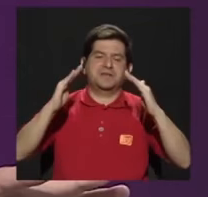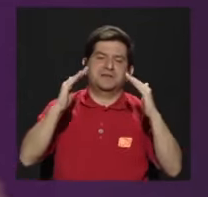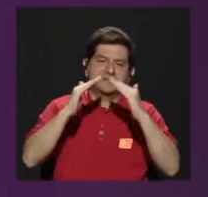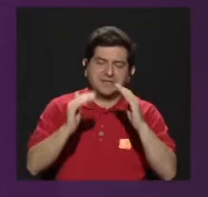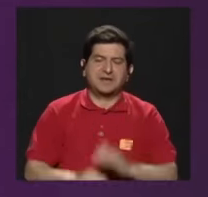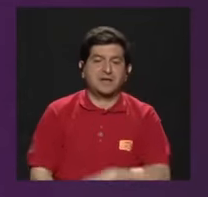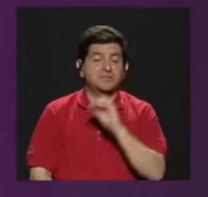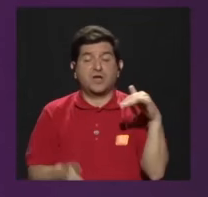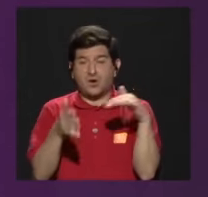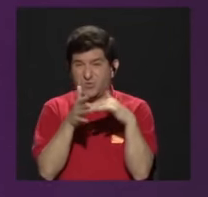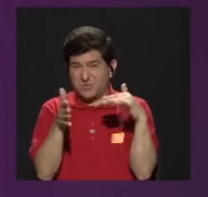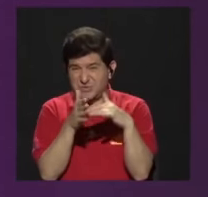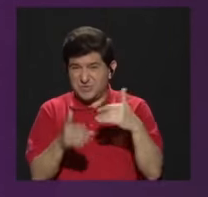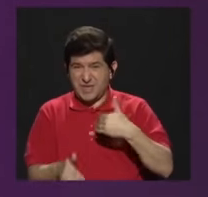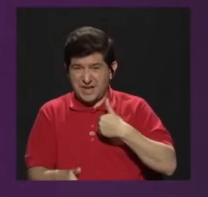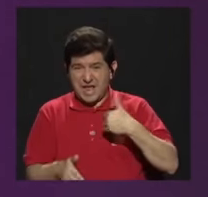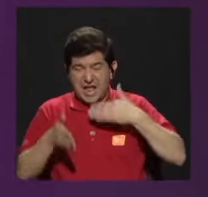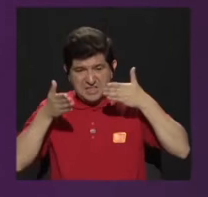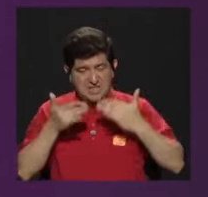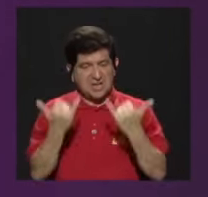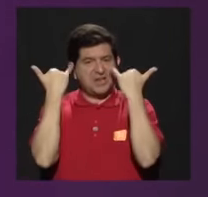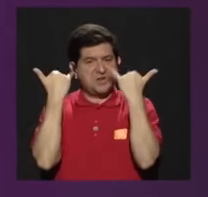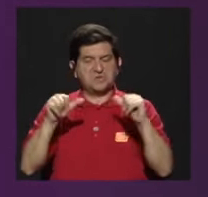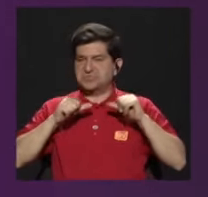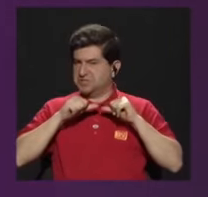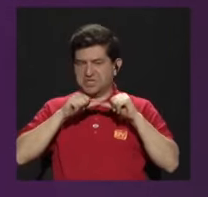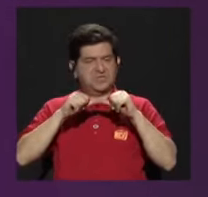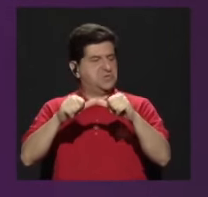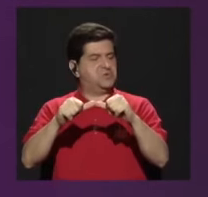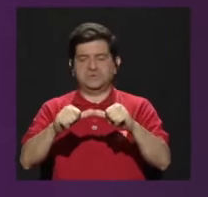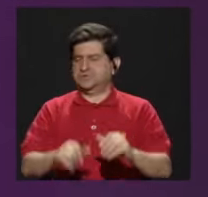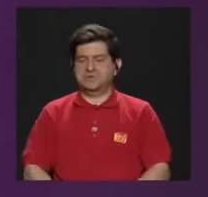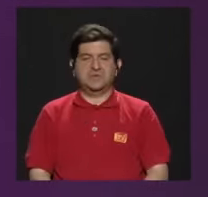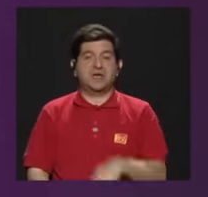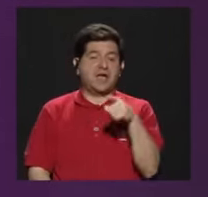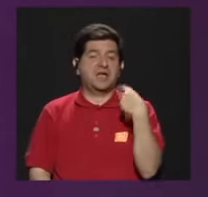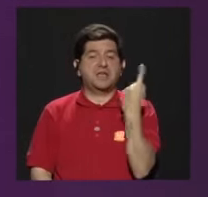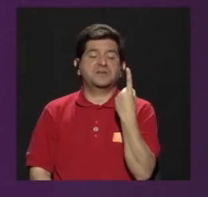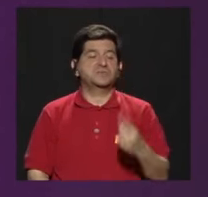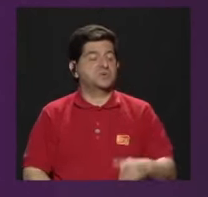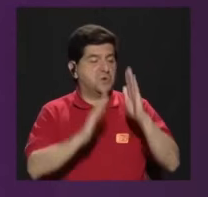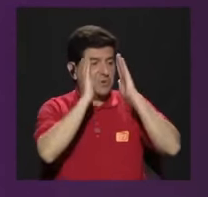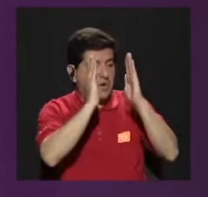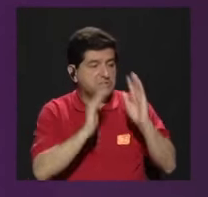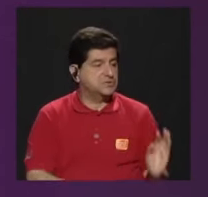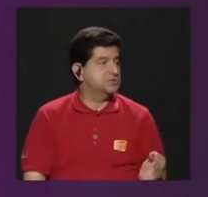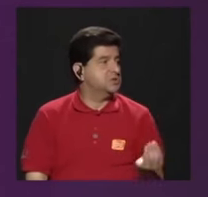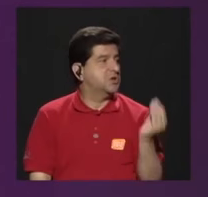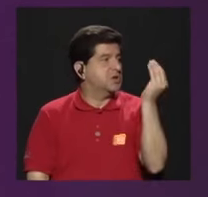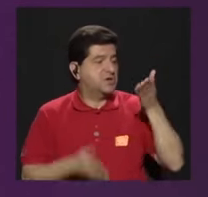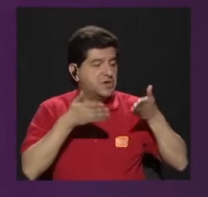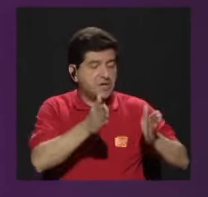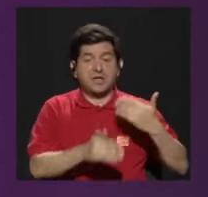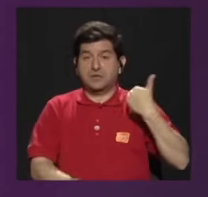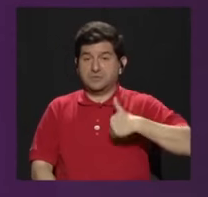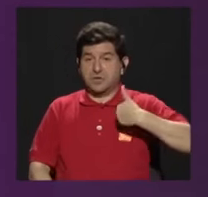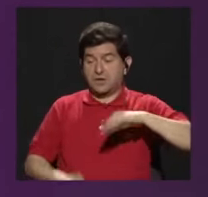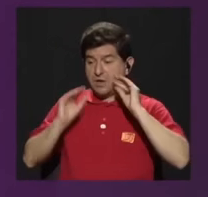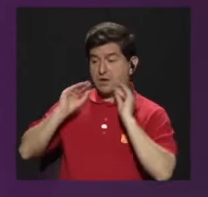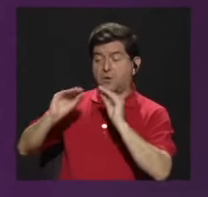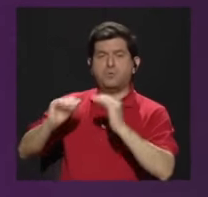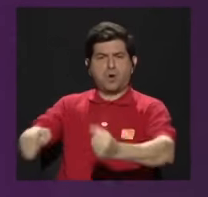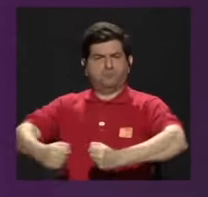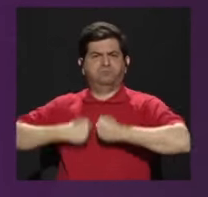en algún momento cuando tiene hijos, ¿verdad?, deje todo lo que construyó para que críe a sus hijos, etcétera. Y al hombre se le enseña precisamente a